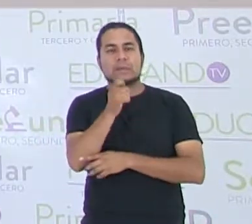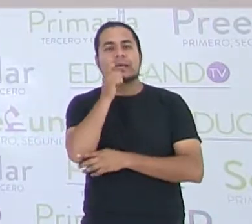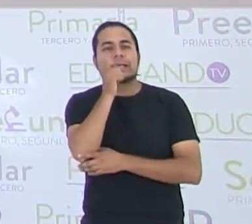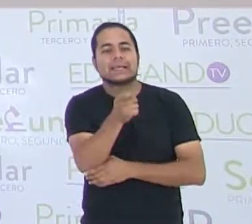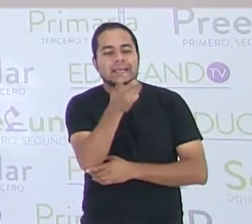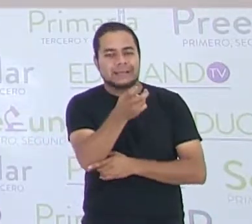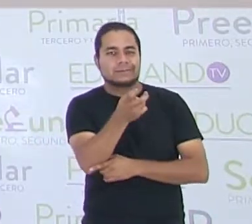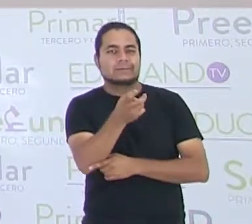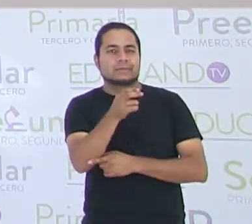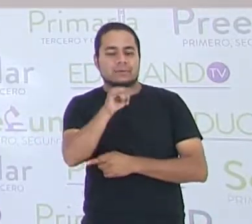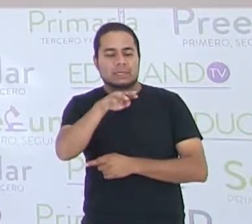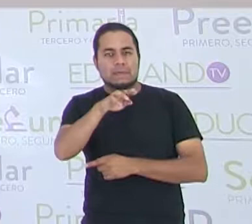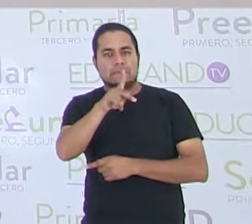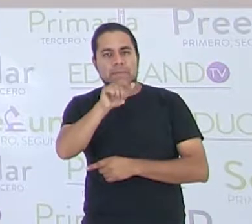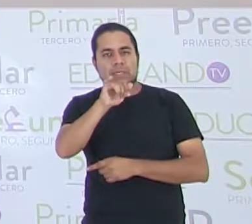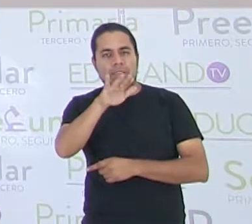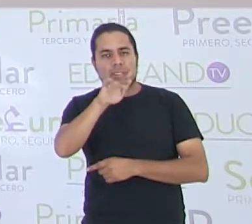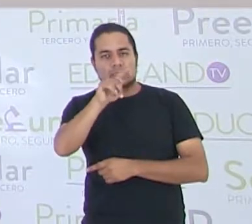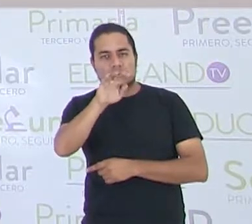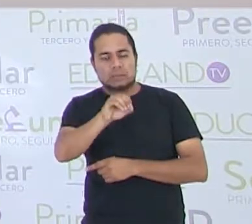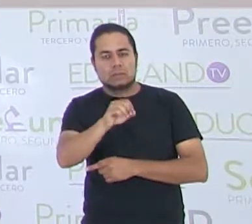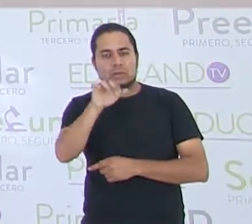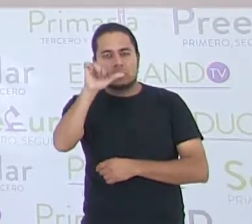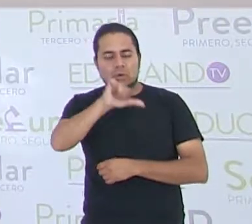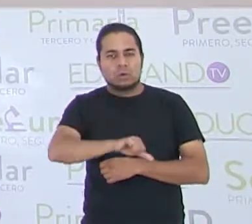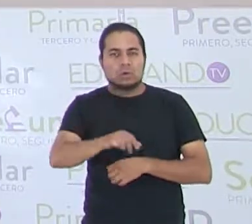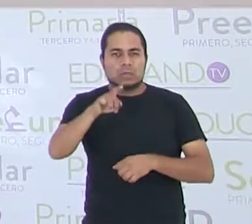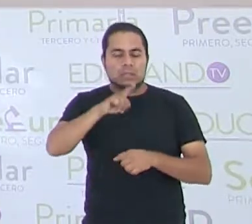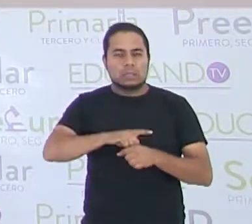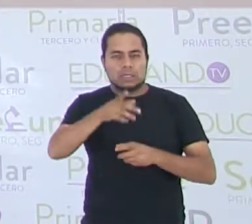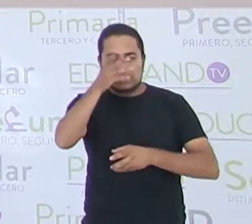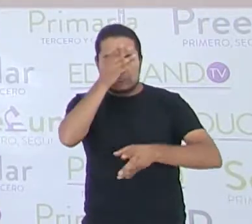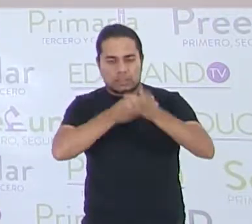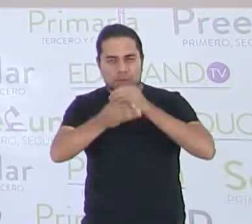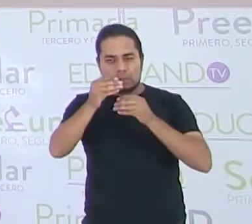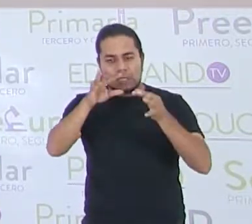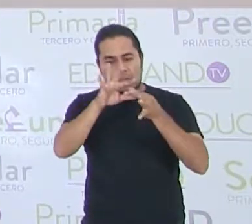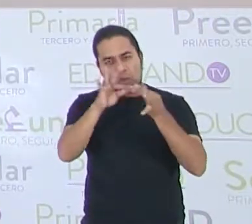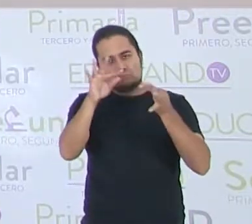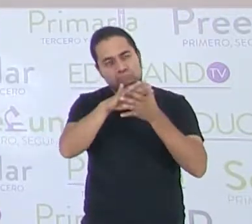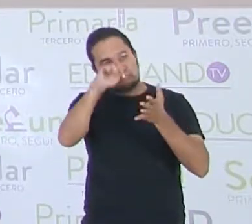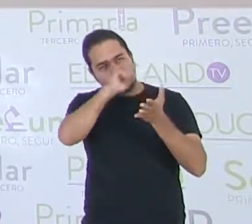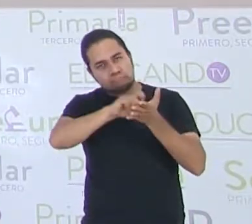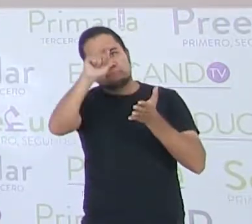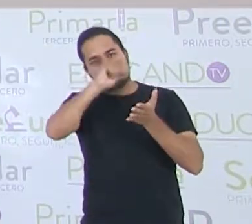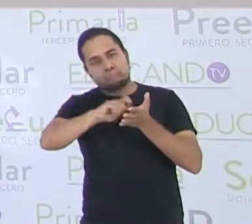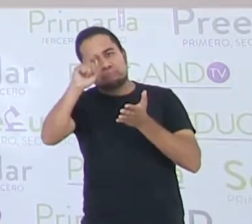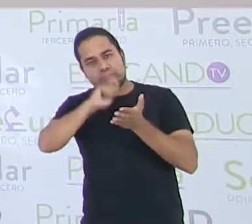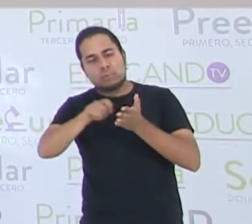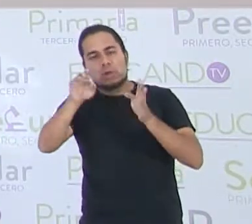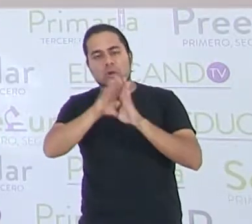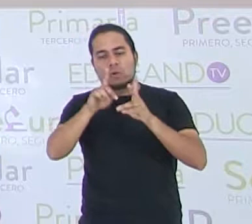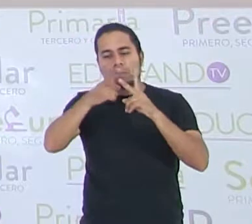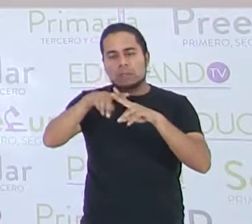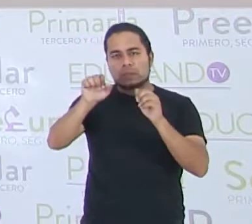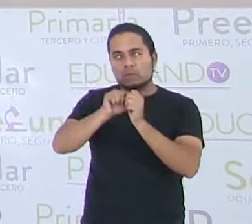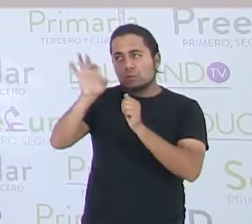implícito. El día de hoy vamos a aprender a escribir narraciones a partir de